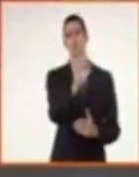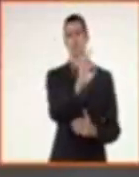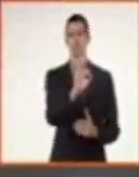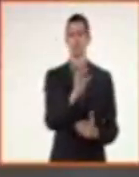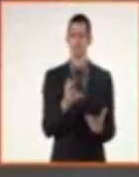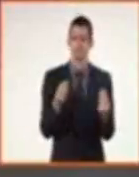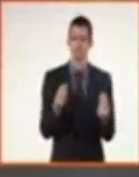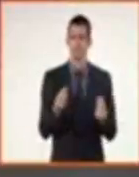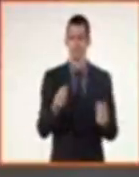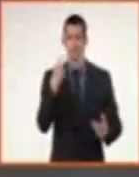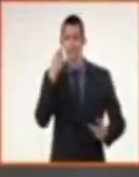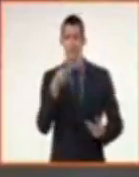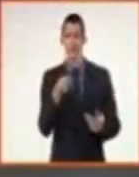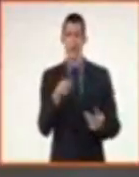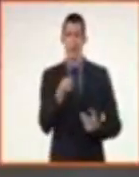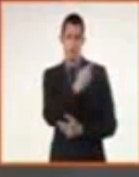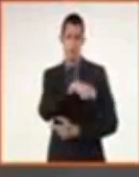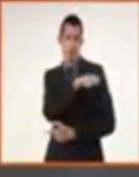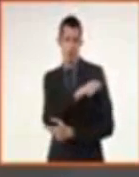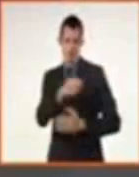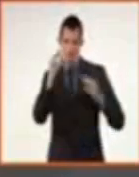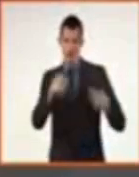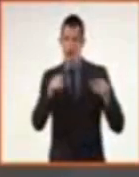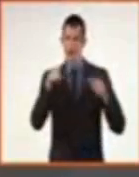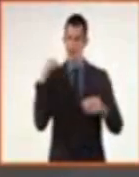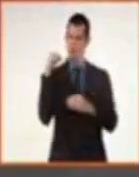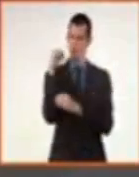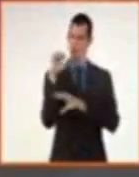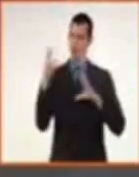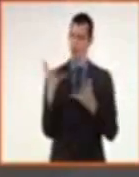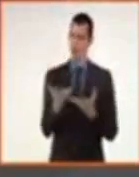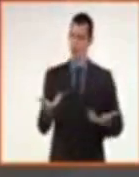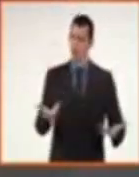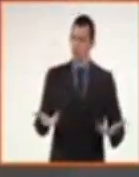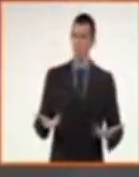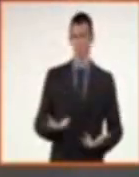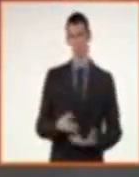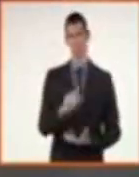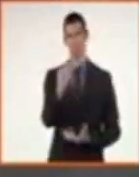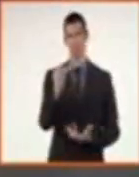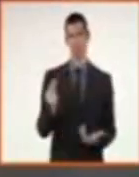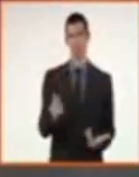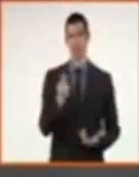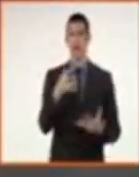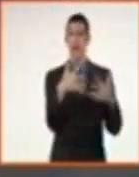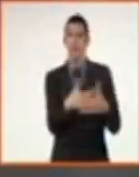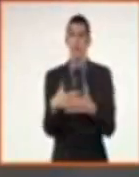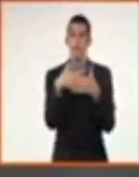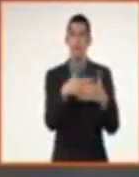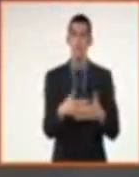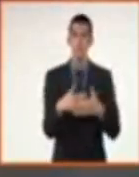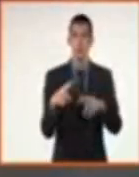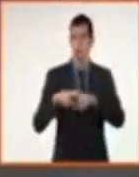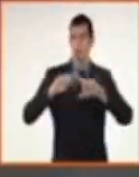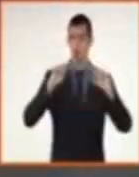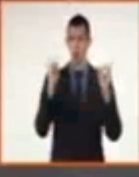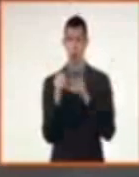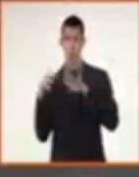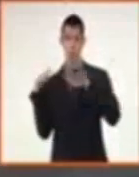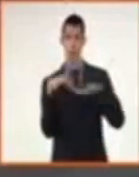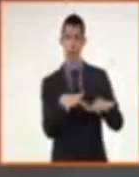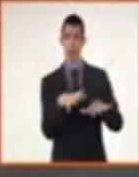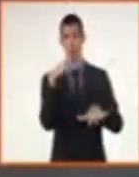supuestamente tuvimos nosotros en esta elección. Pero el titular nunca ha sido... El titular nunca ha sido que ha aumentado la abstención en Estados